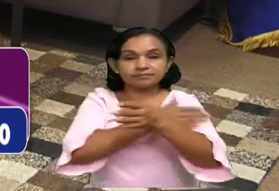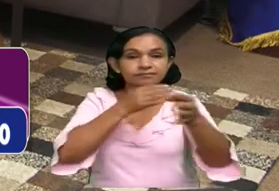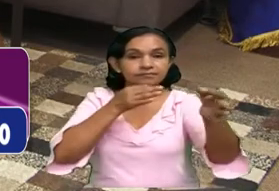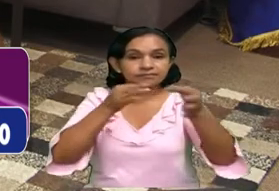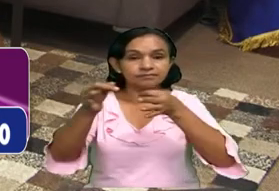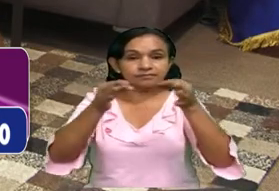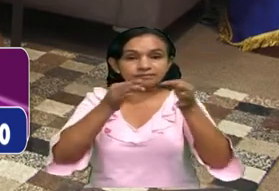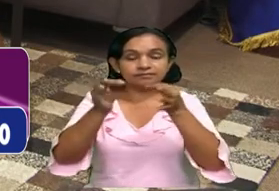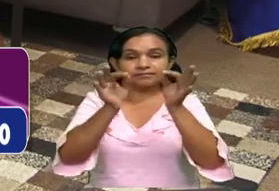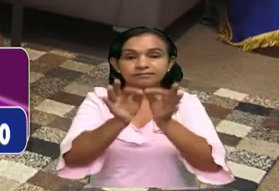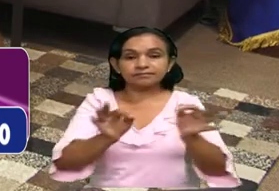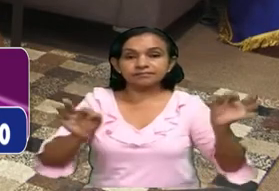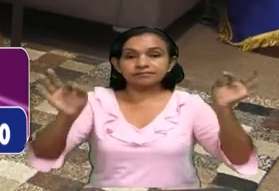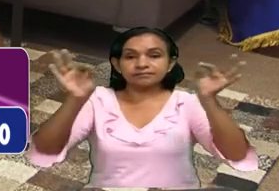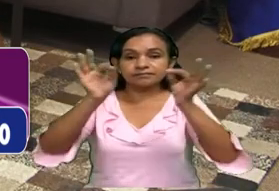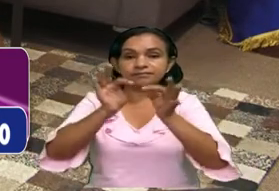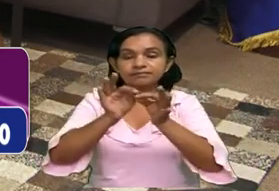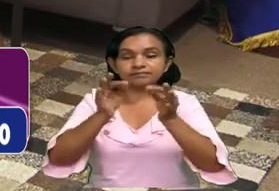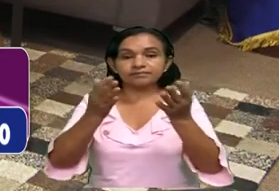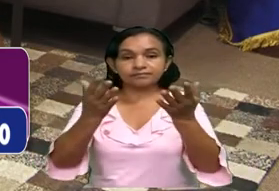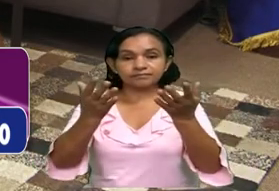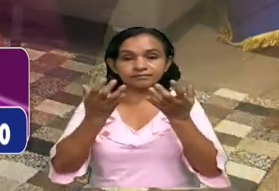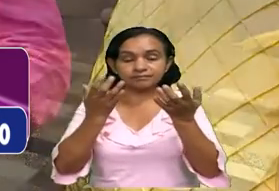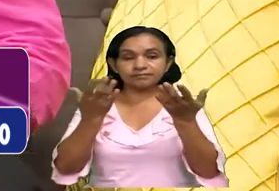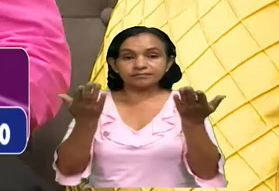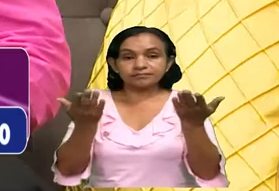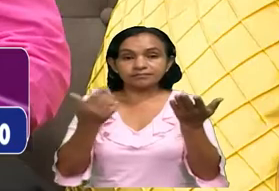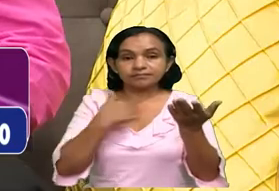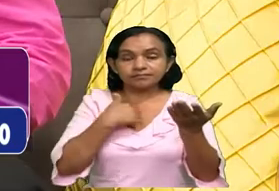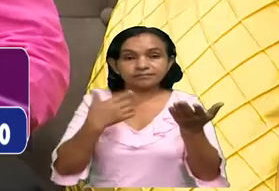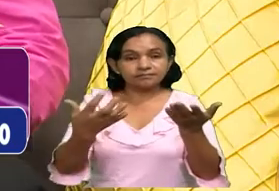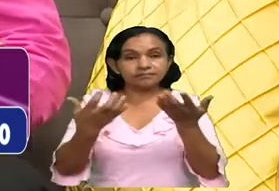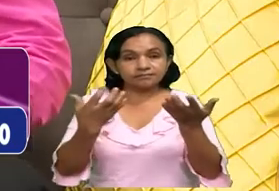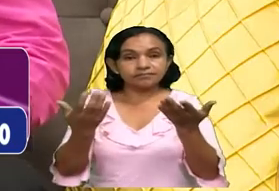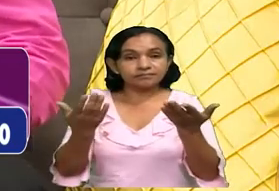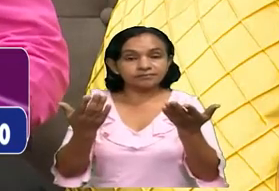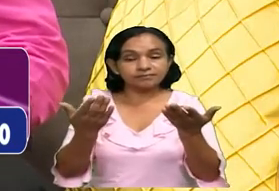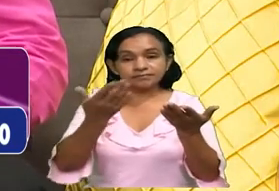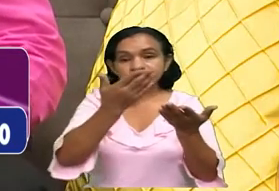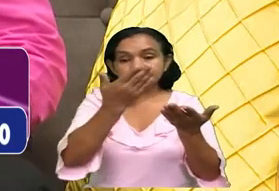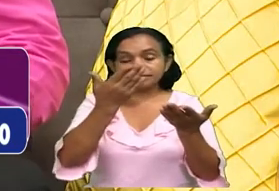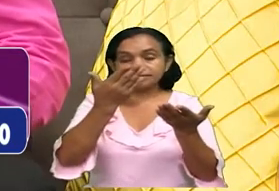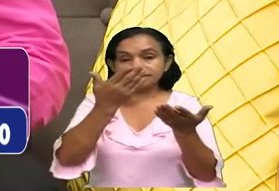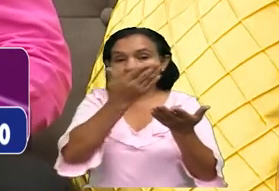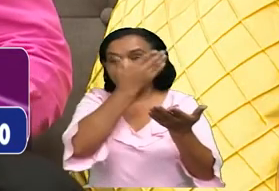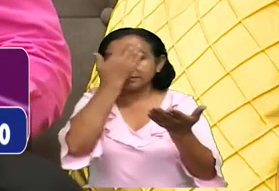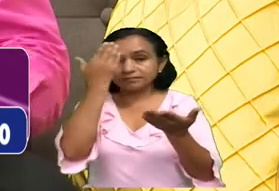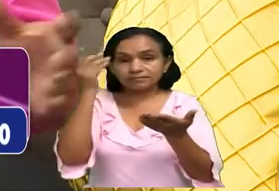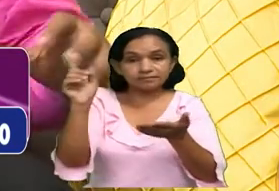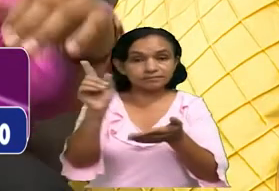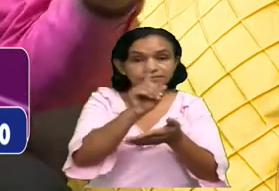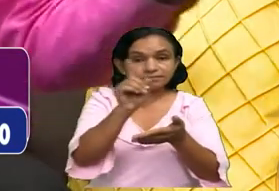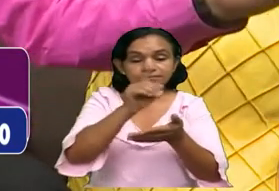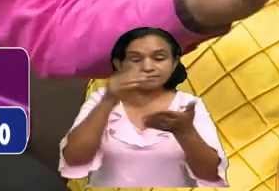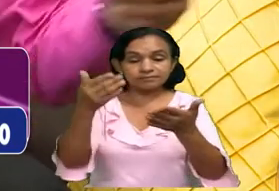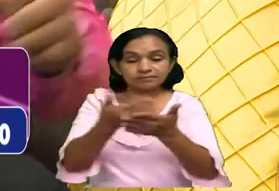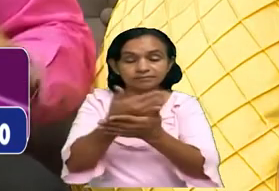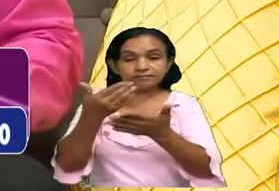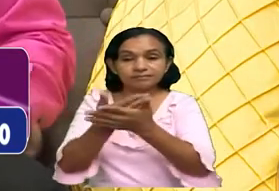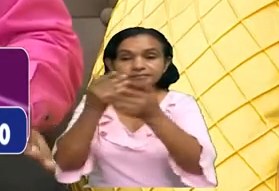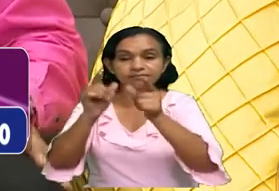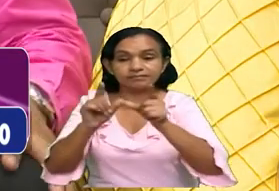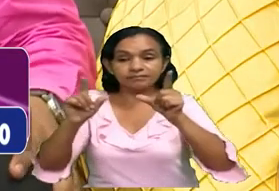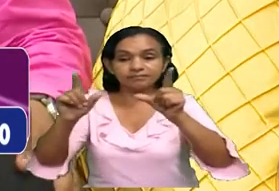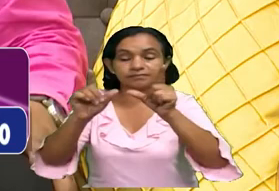un factor muy importante y que quisiera no obviarlo. En principio usted hablaba de nuevos espacios